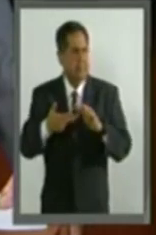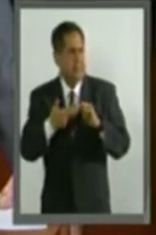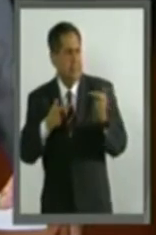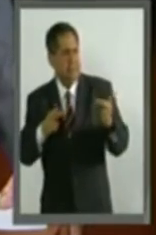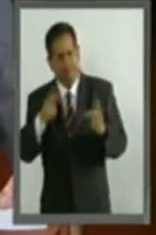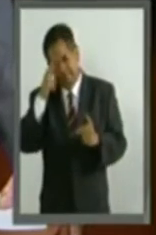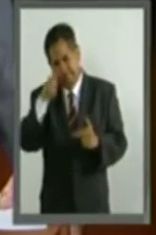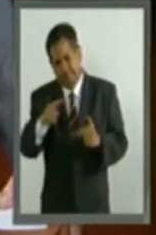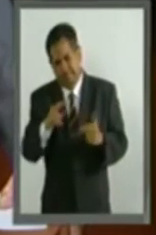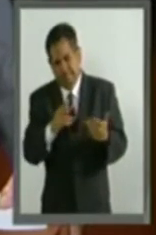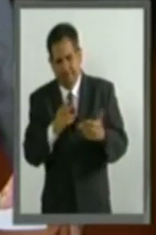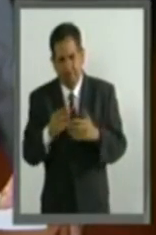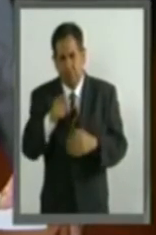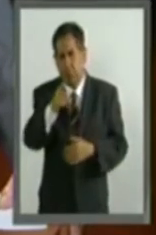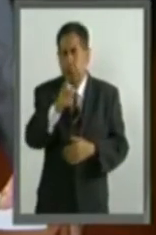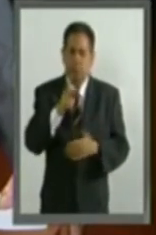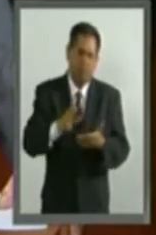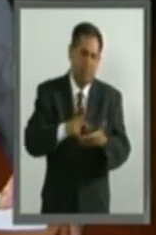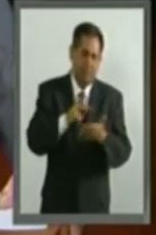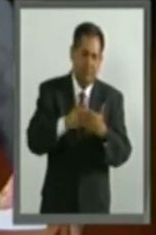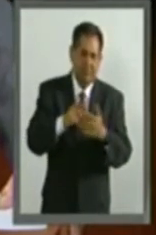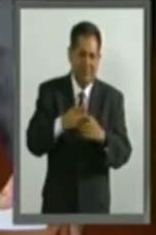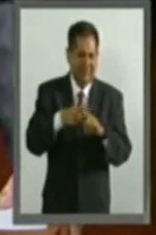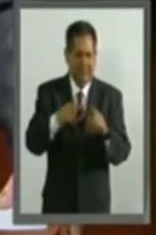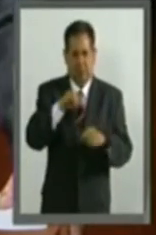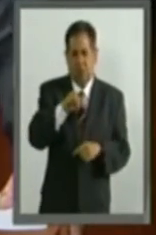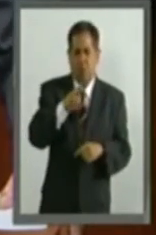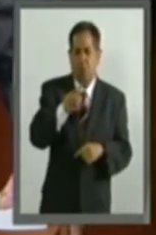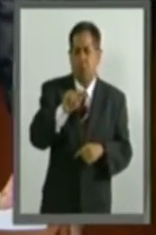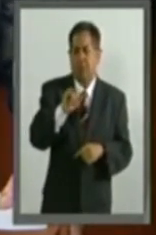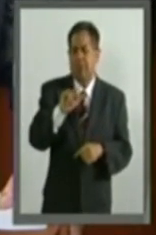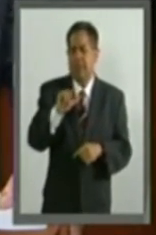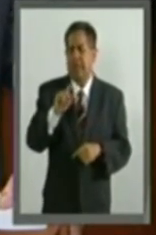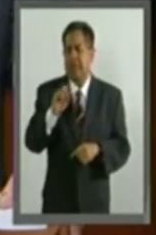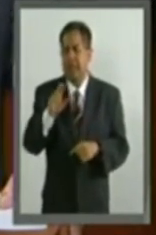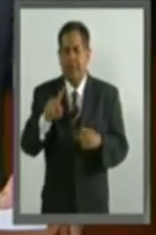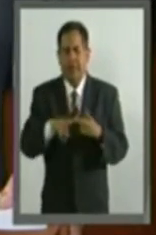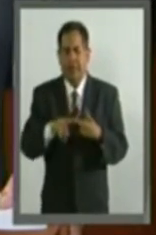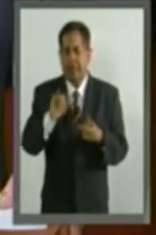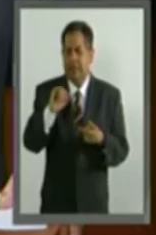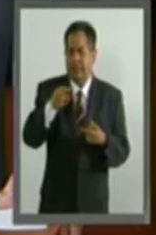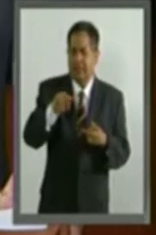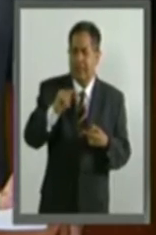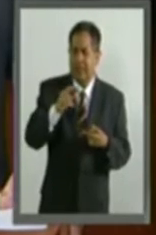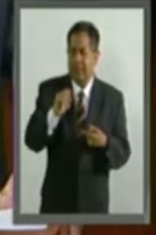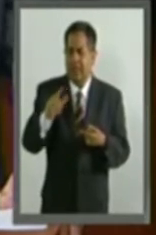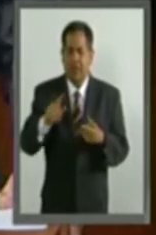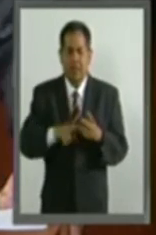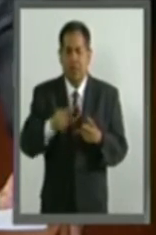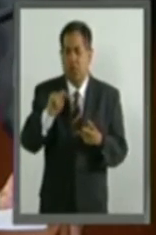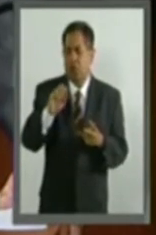relaciones de México. Ha hablado de multilateralidad, de integralidad, de totalidad.